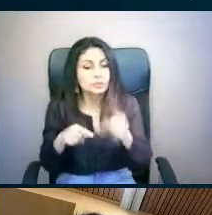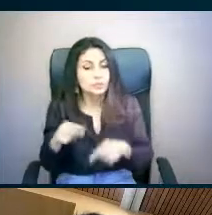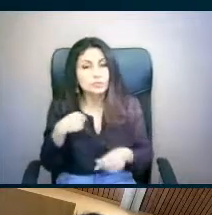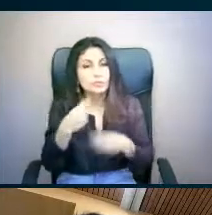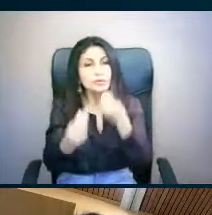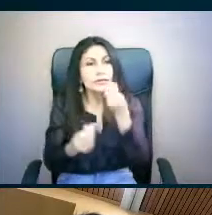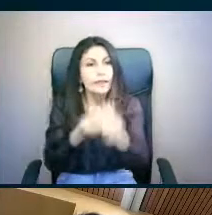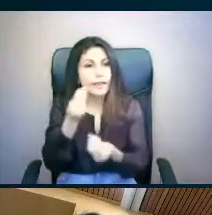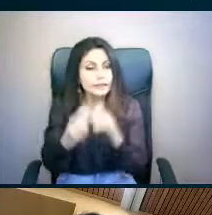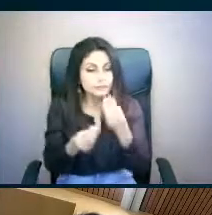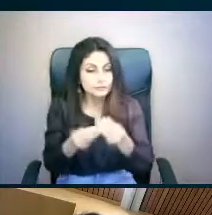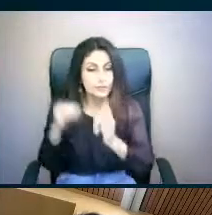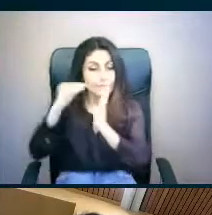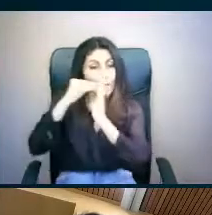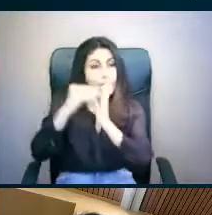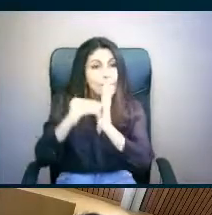incluir